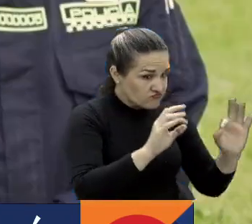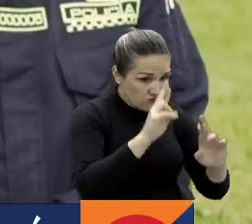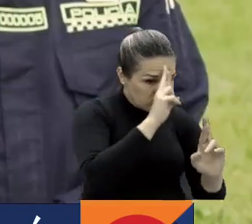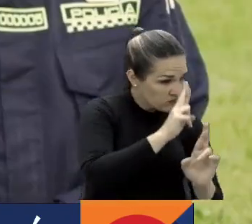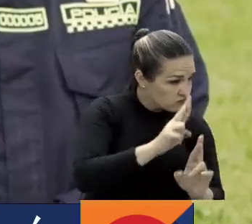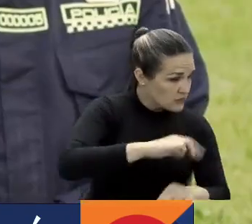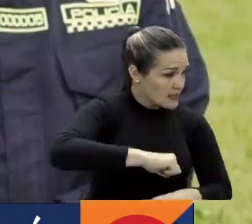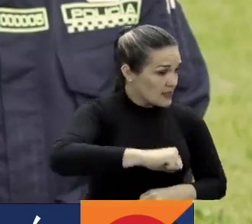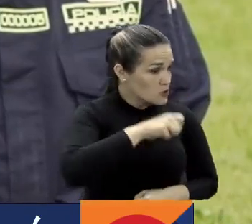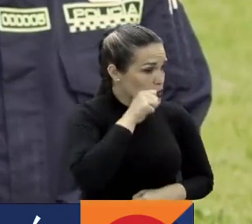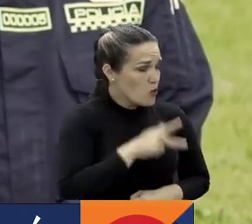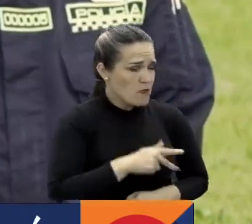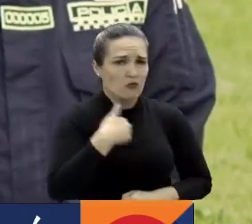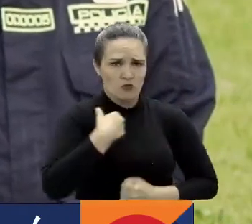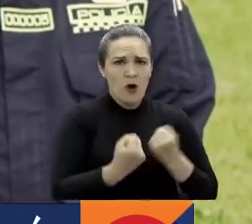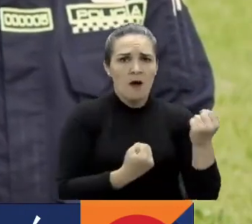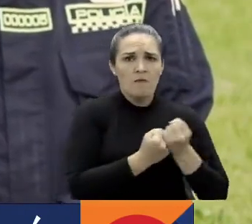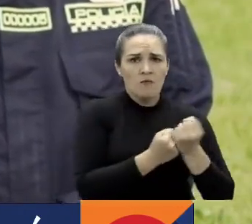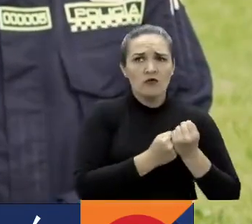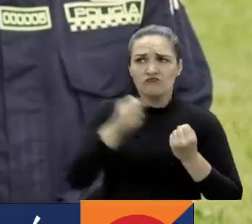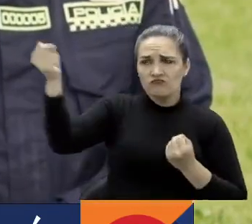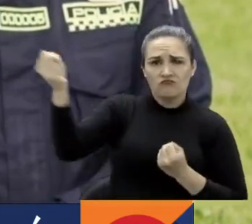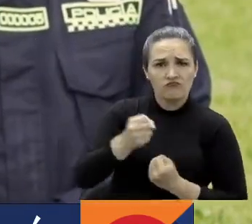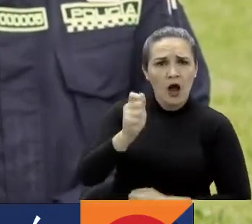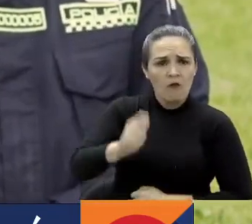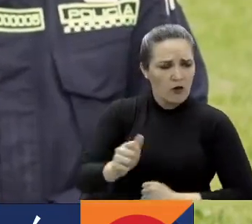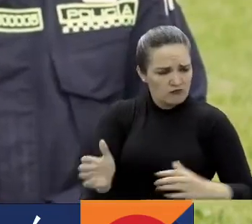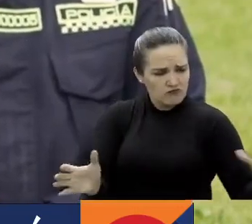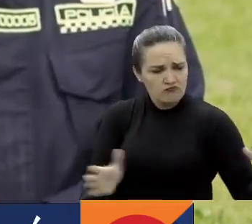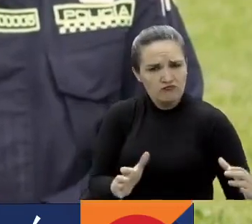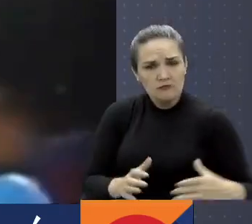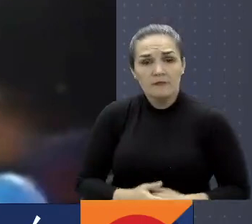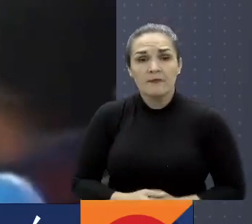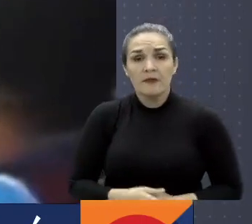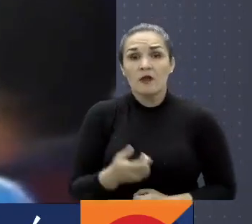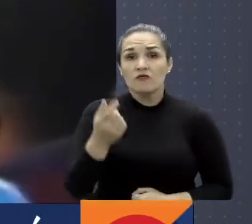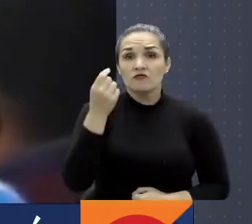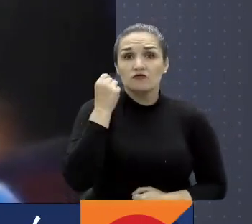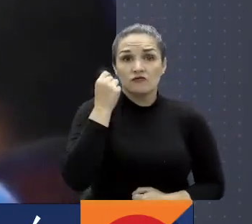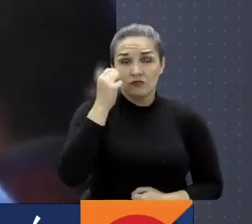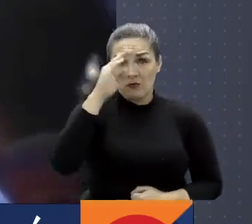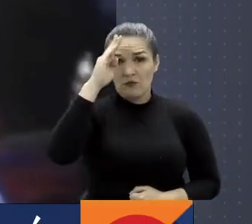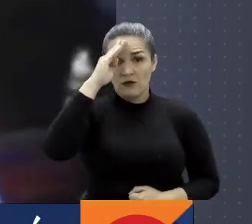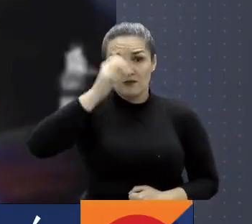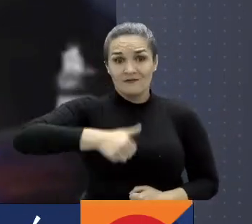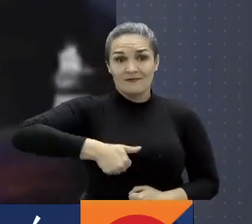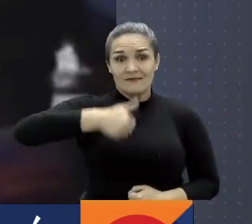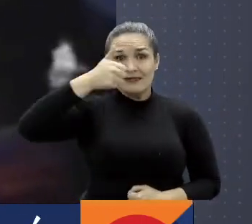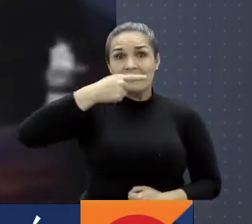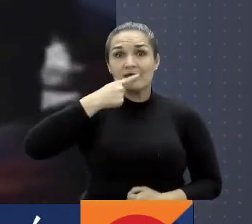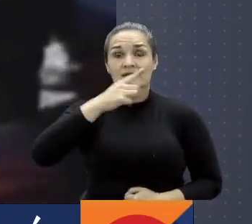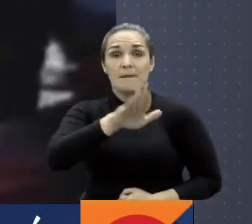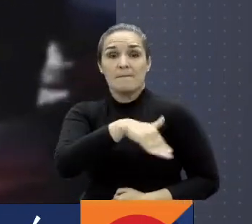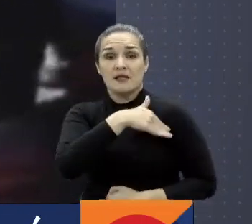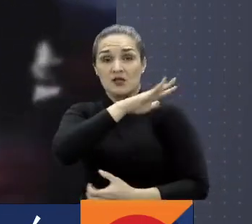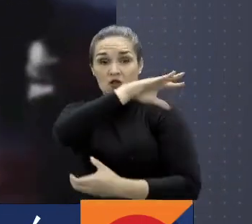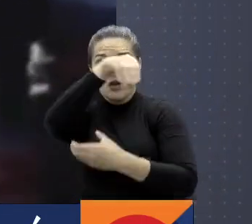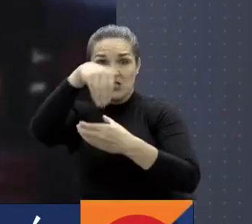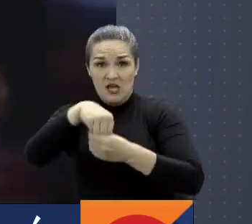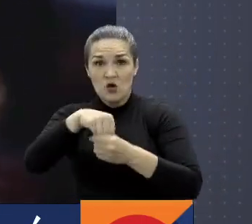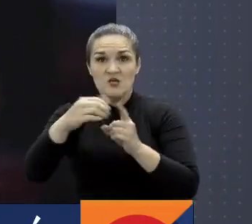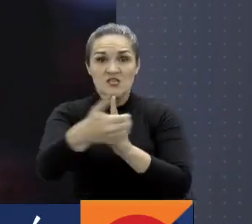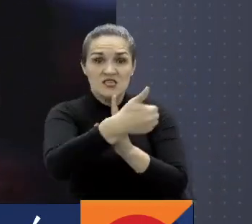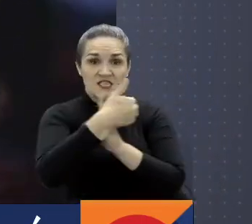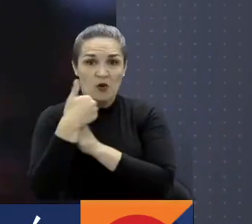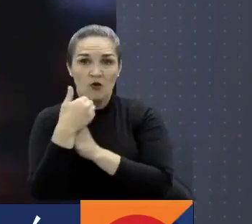en Colombia en las últimas horas el director de la policía general Henry Sanabria habría asegurado que el ministro del interior fuesecuestrado y presionado para